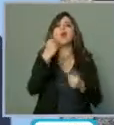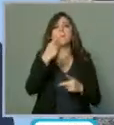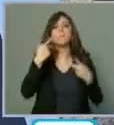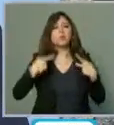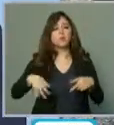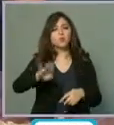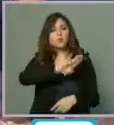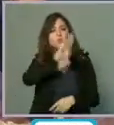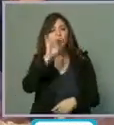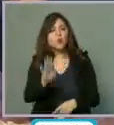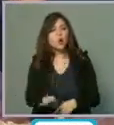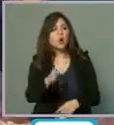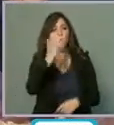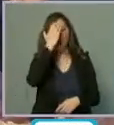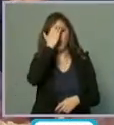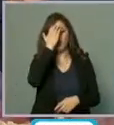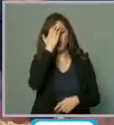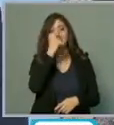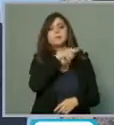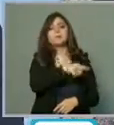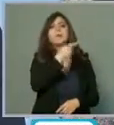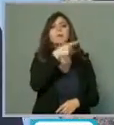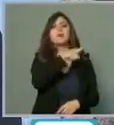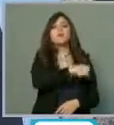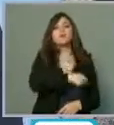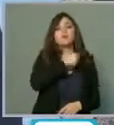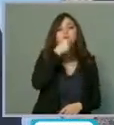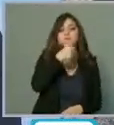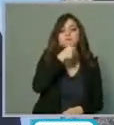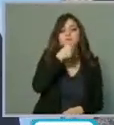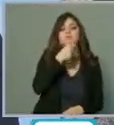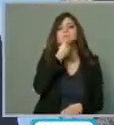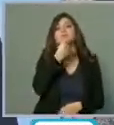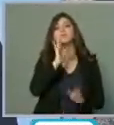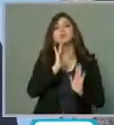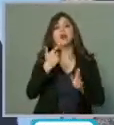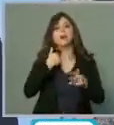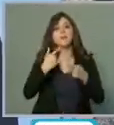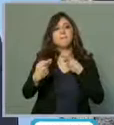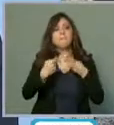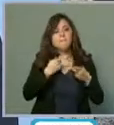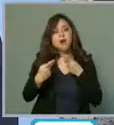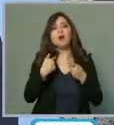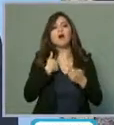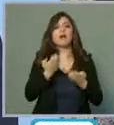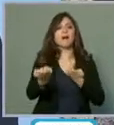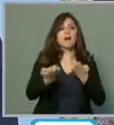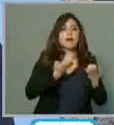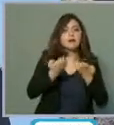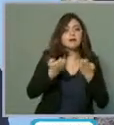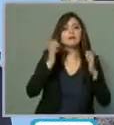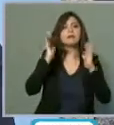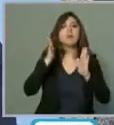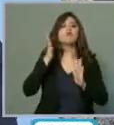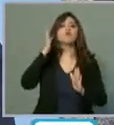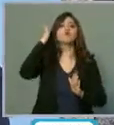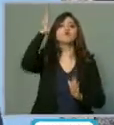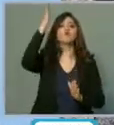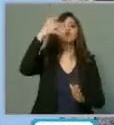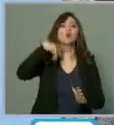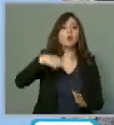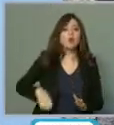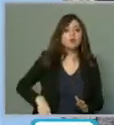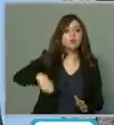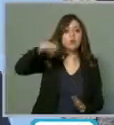que conocía a los dos. Ok. Y el anciano le dice, bueno, pues yo estoy preparándome, estoy empezando a hacer ejercicio para cuando llegue a esa edad, cuando llegue a